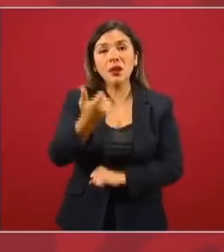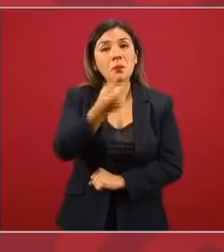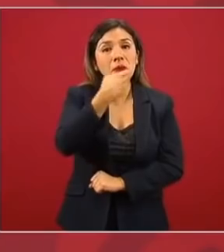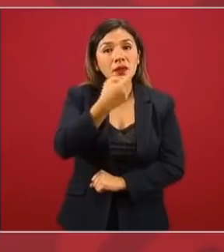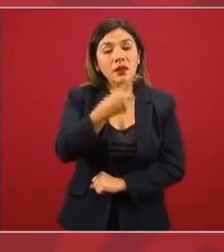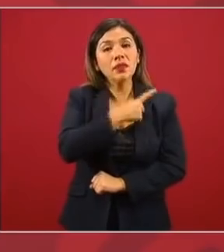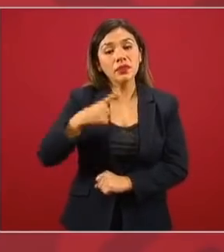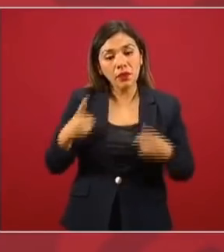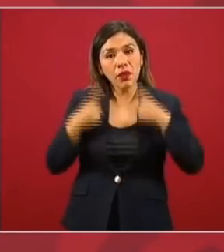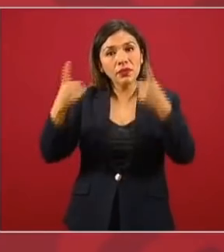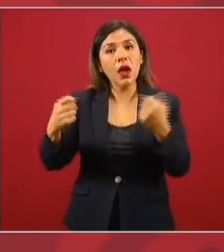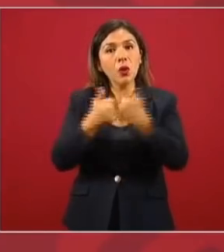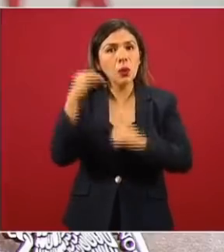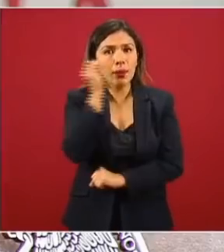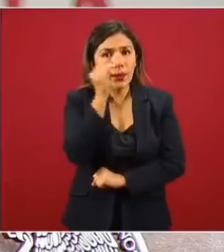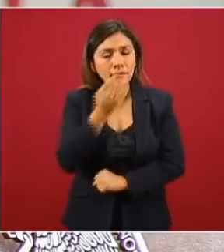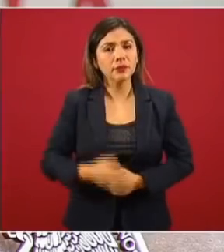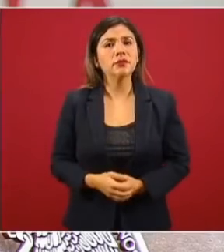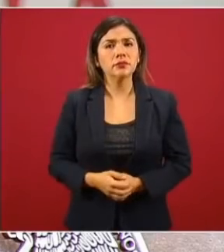se otorguen de manera gratuita.